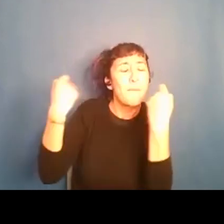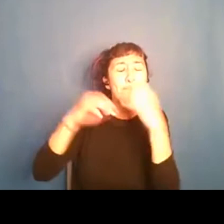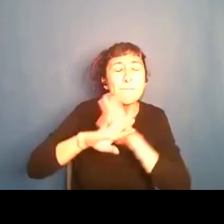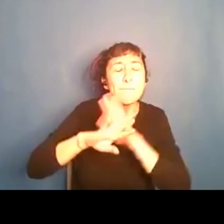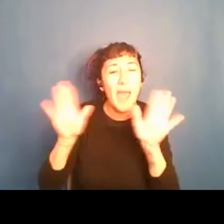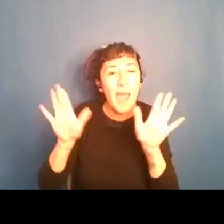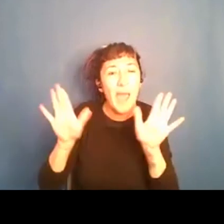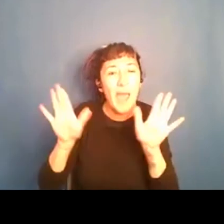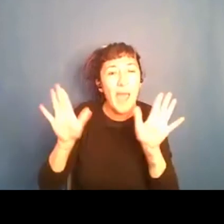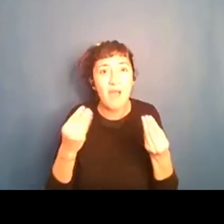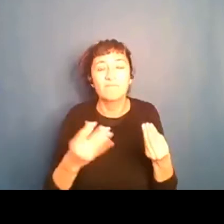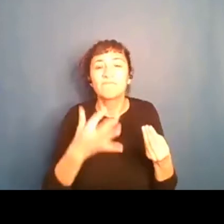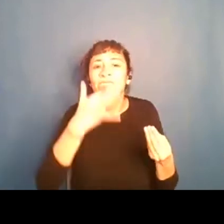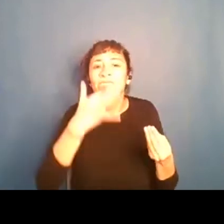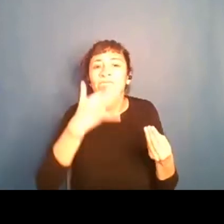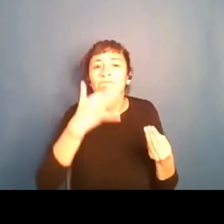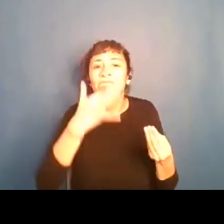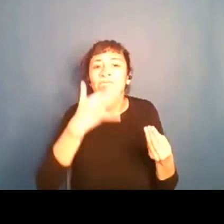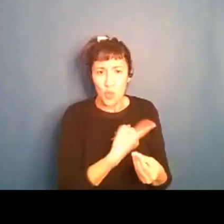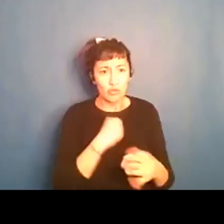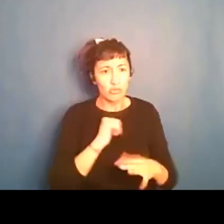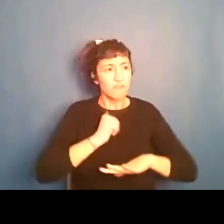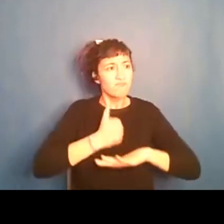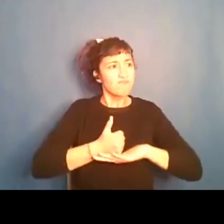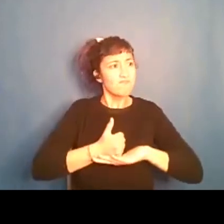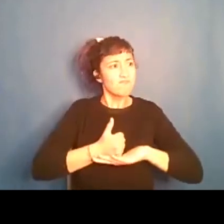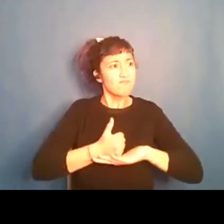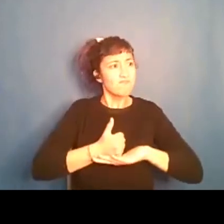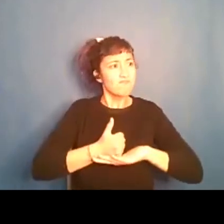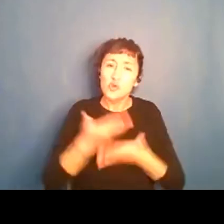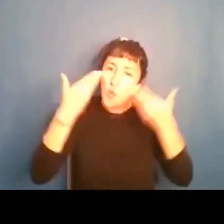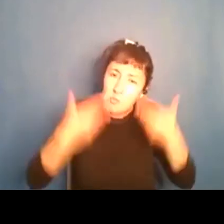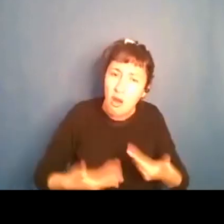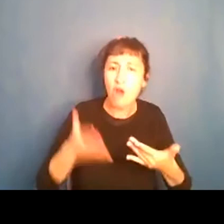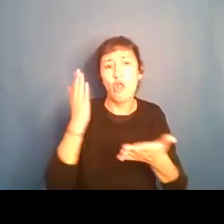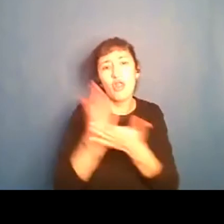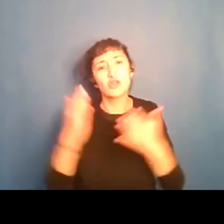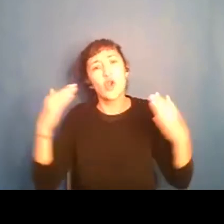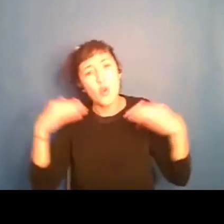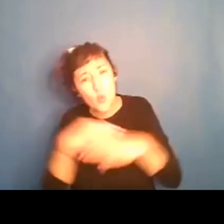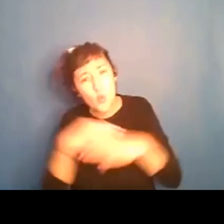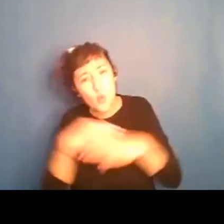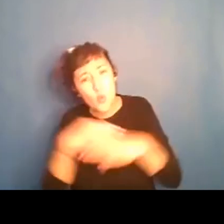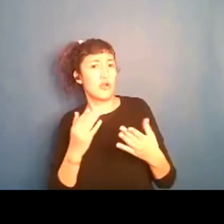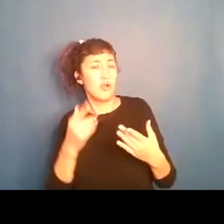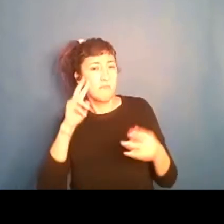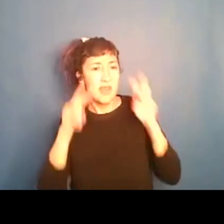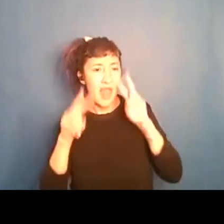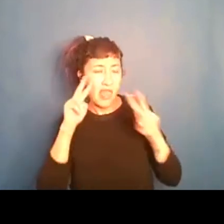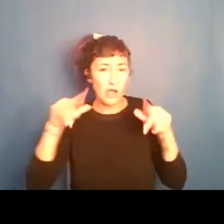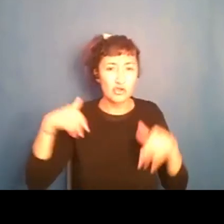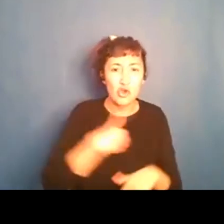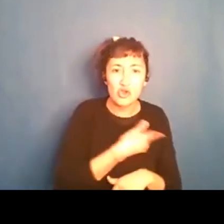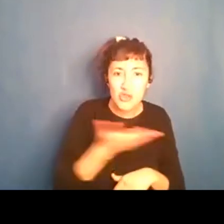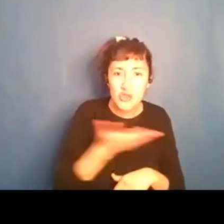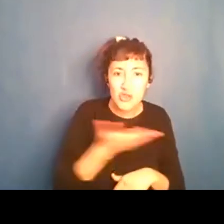entender cuál es nuestra postura, que es de derechos humanos, de derechos lingüísticos, con mirada social, para la